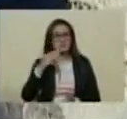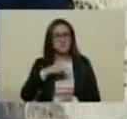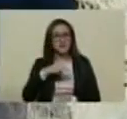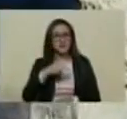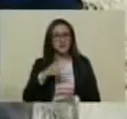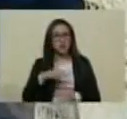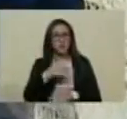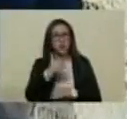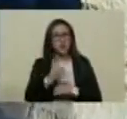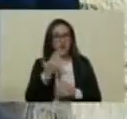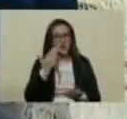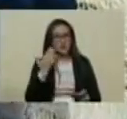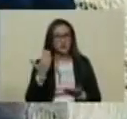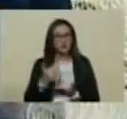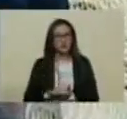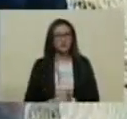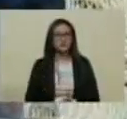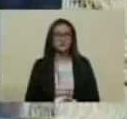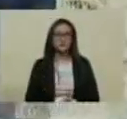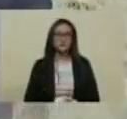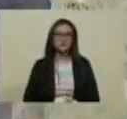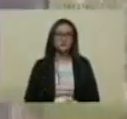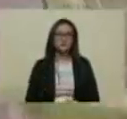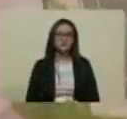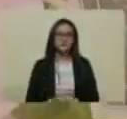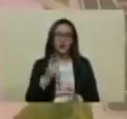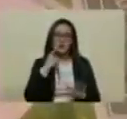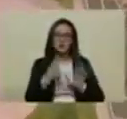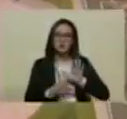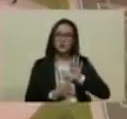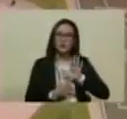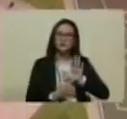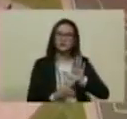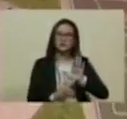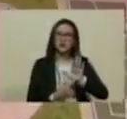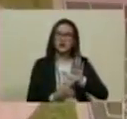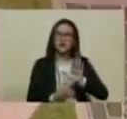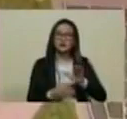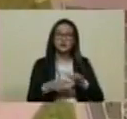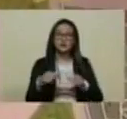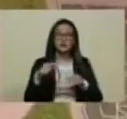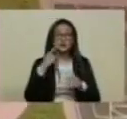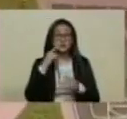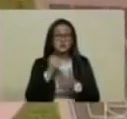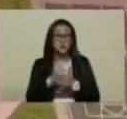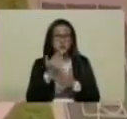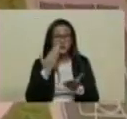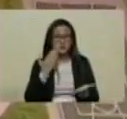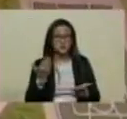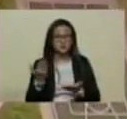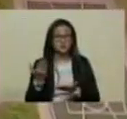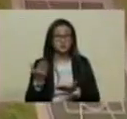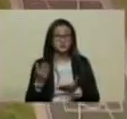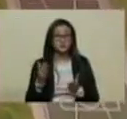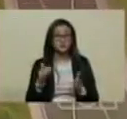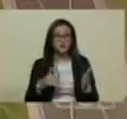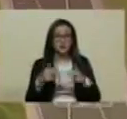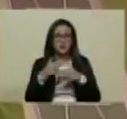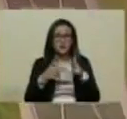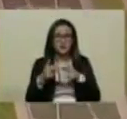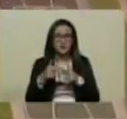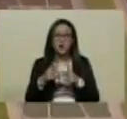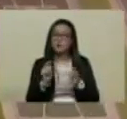este proyecto. Ahí tenemos, estamos mostrando la maqueta, y esta maqueta la vamos a